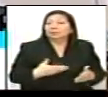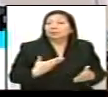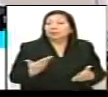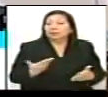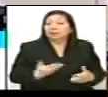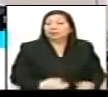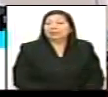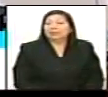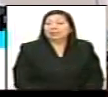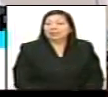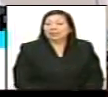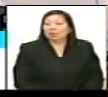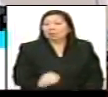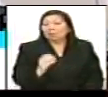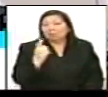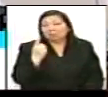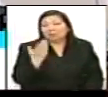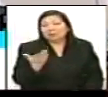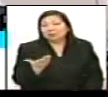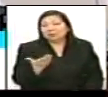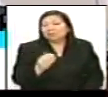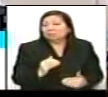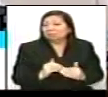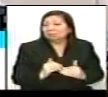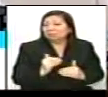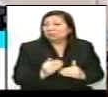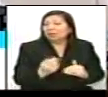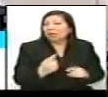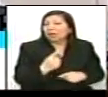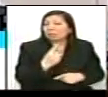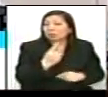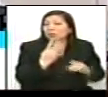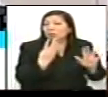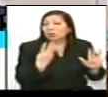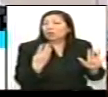desde el Parlamento. O pienso, para ir no muy lejos, en los noventas.